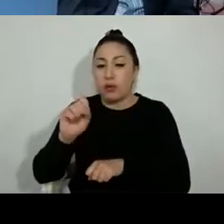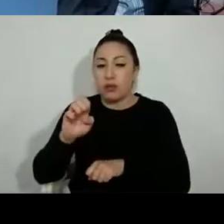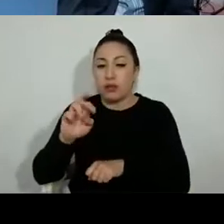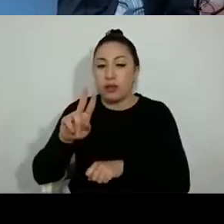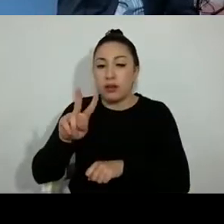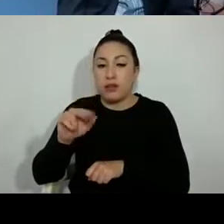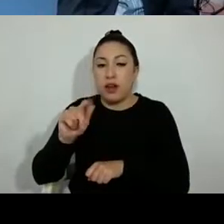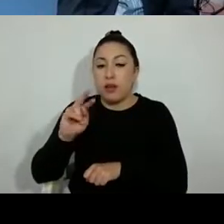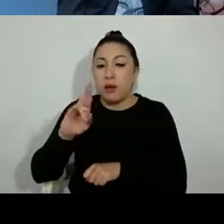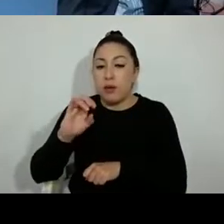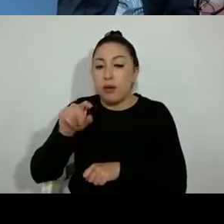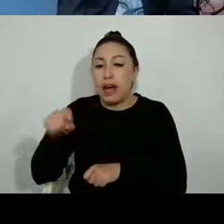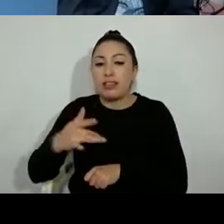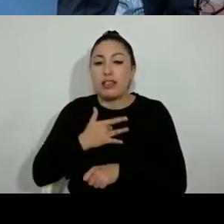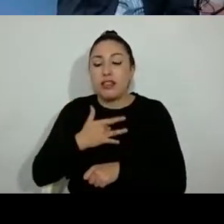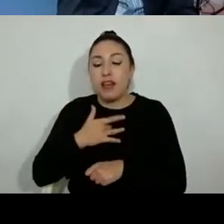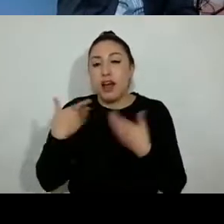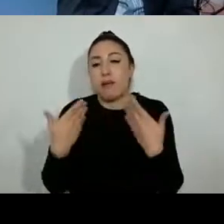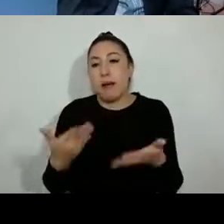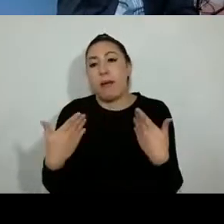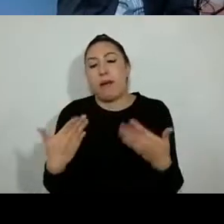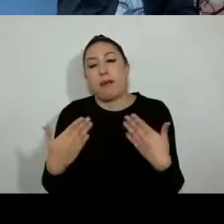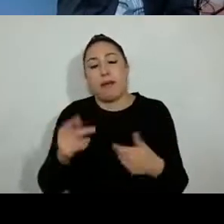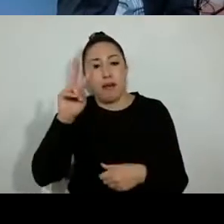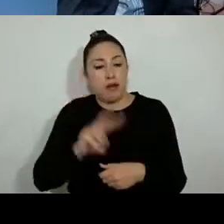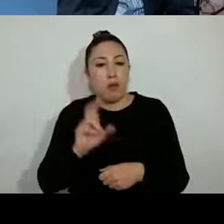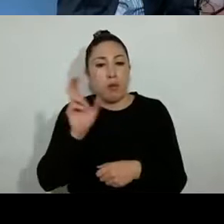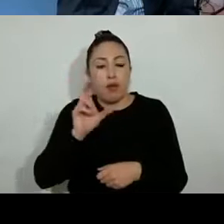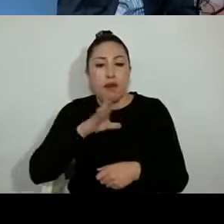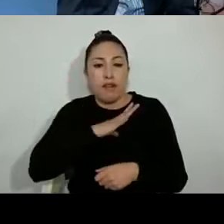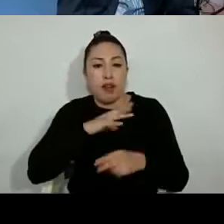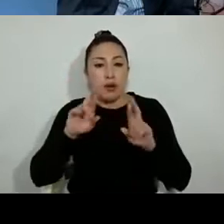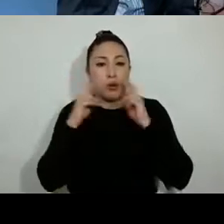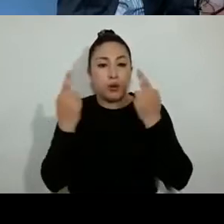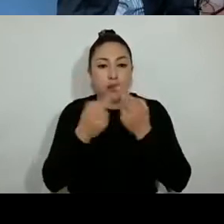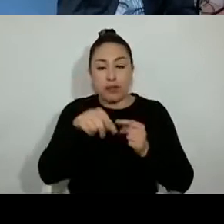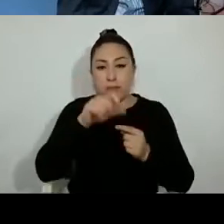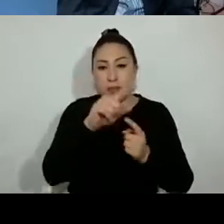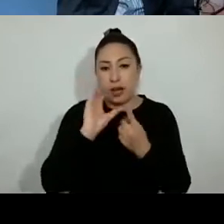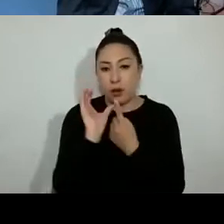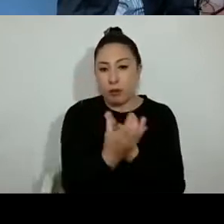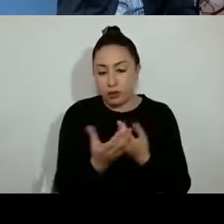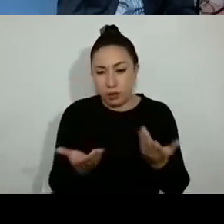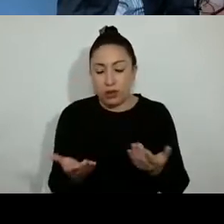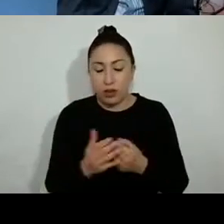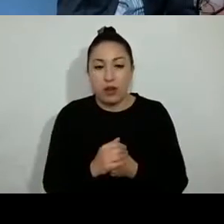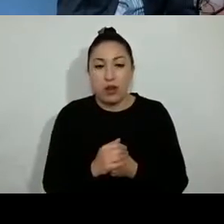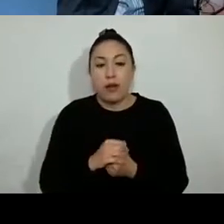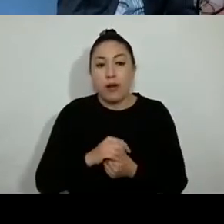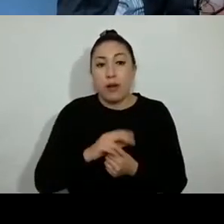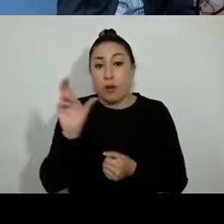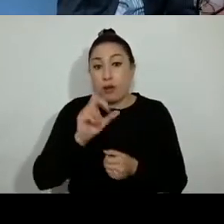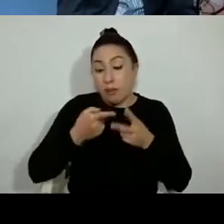pececito en el agua cuando sesionábamos en la comisión. Se nos vino la